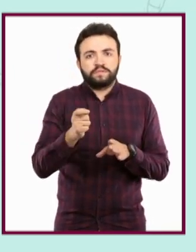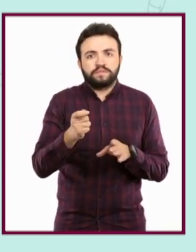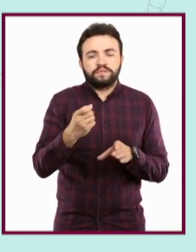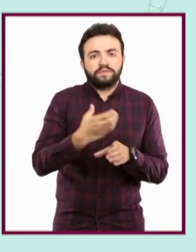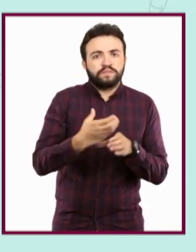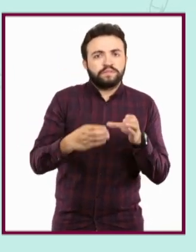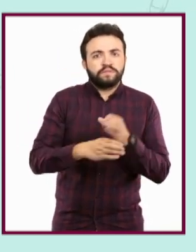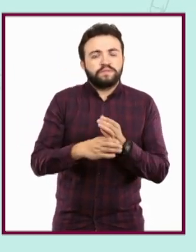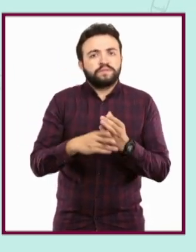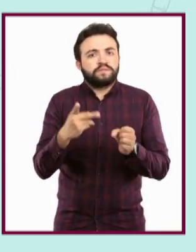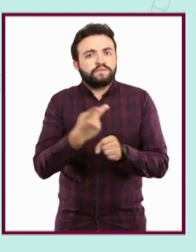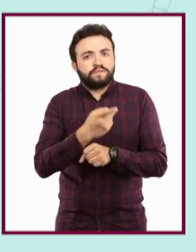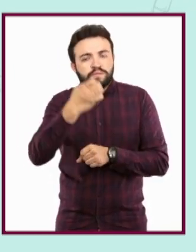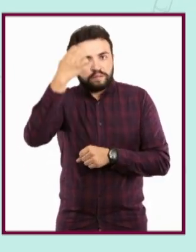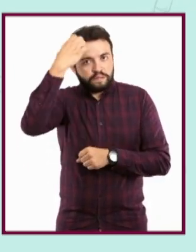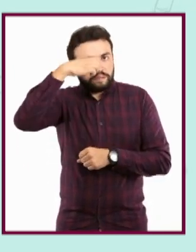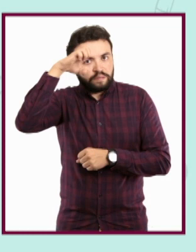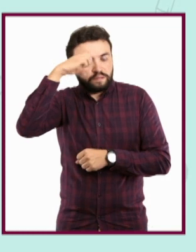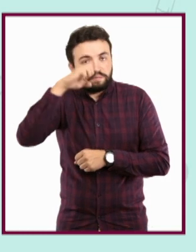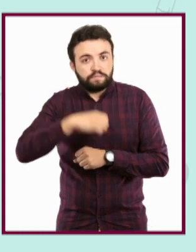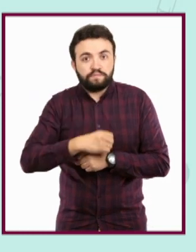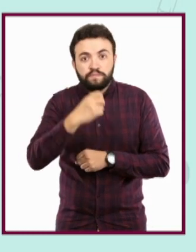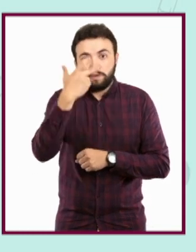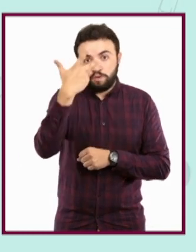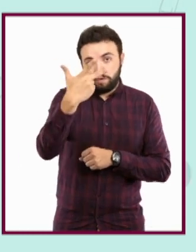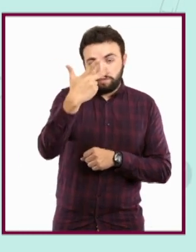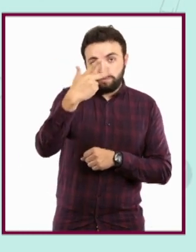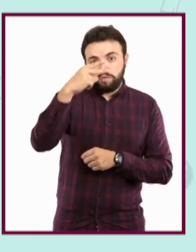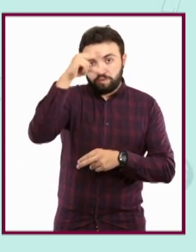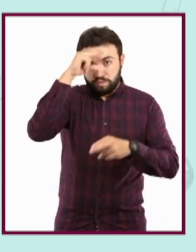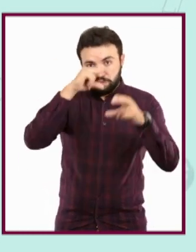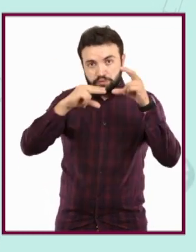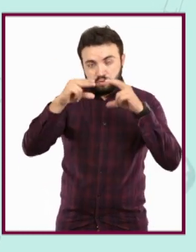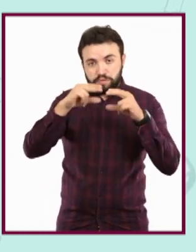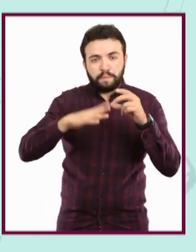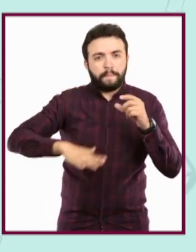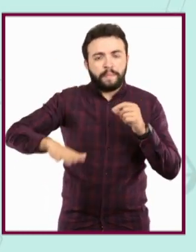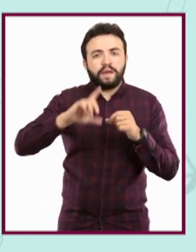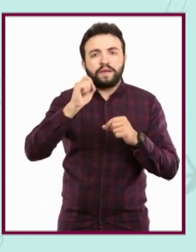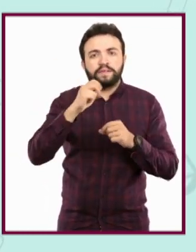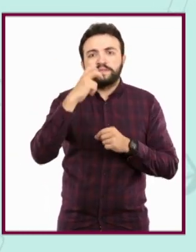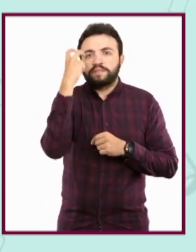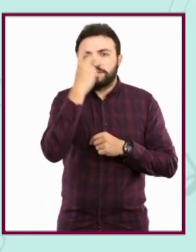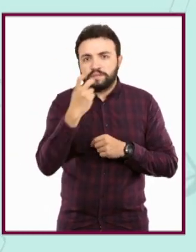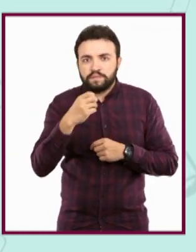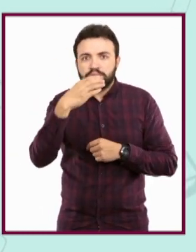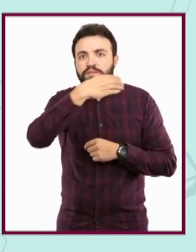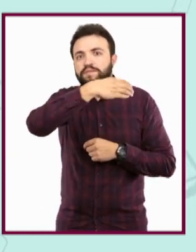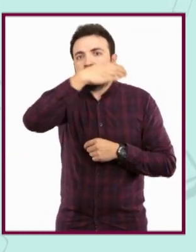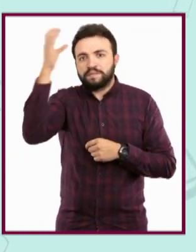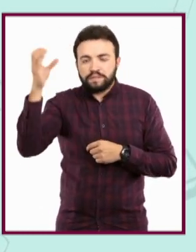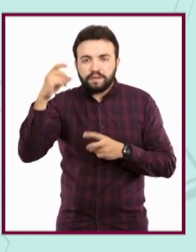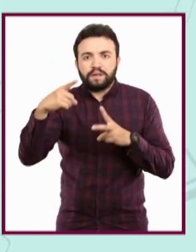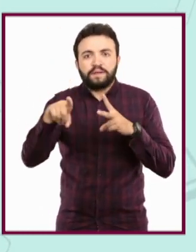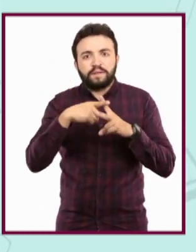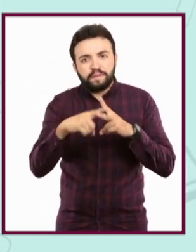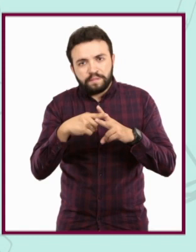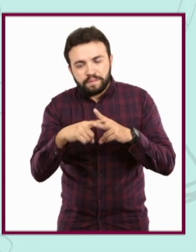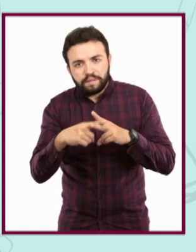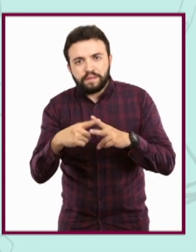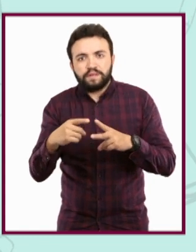de la experiencia. Las 8 inteligencias básicas son visual espacial, lingüística verbal, lógica